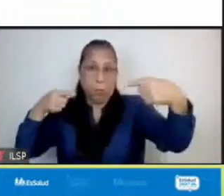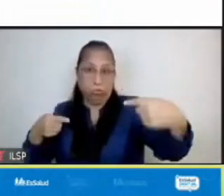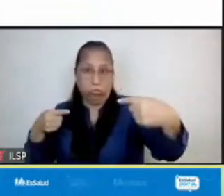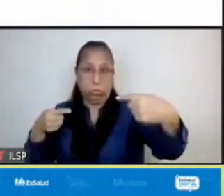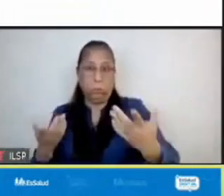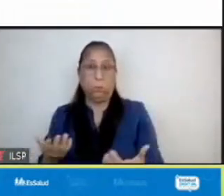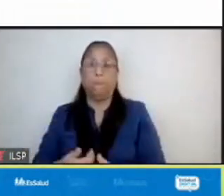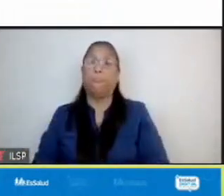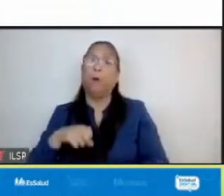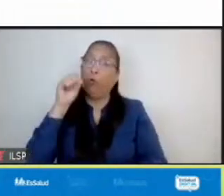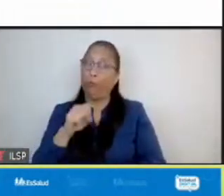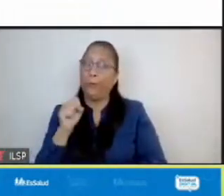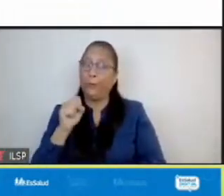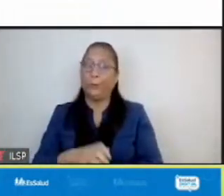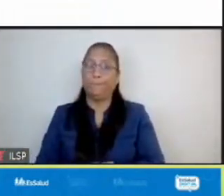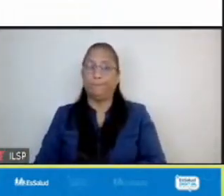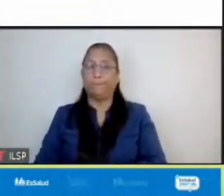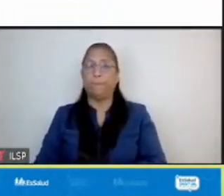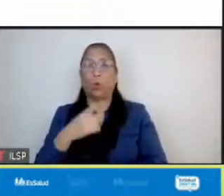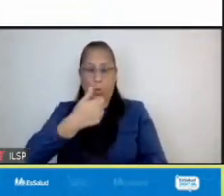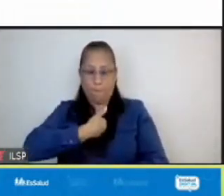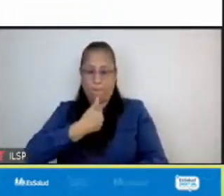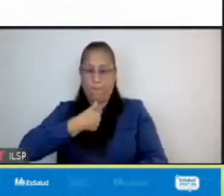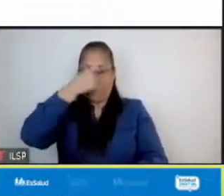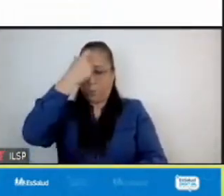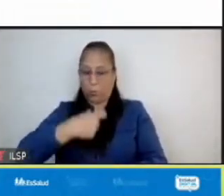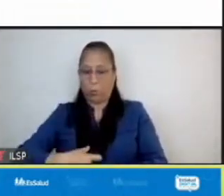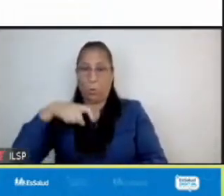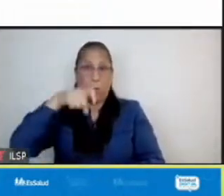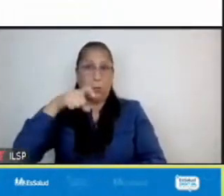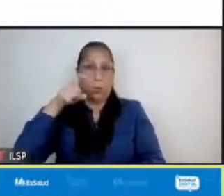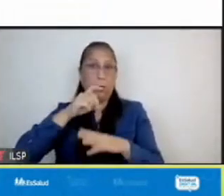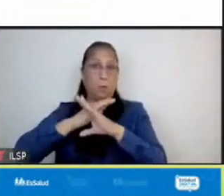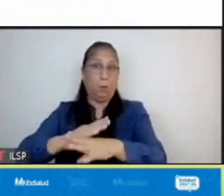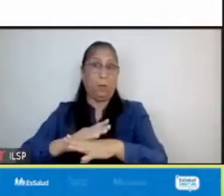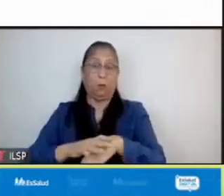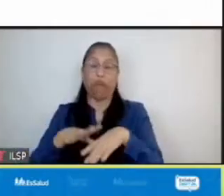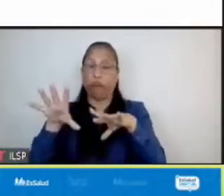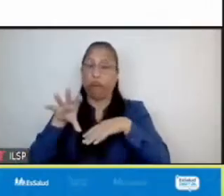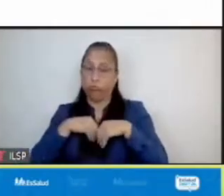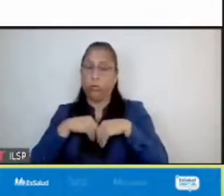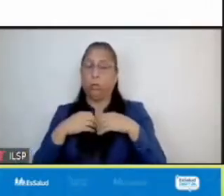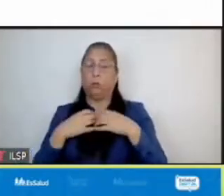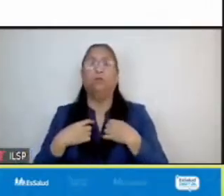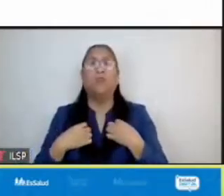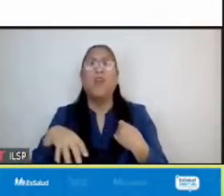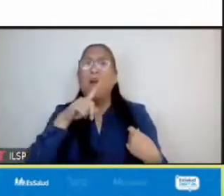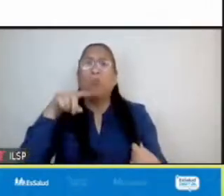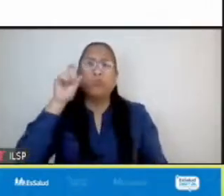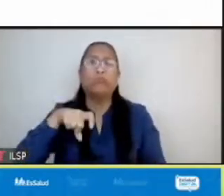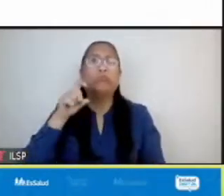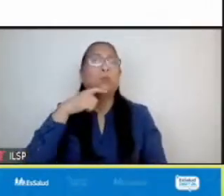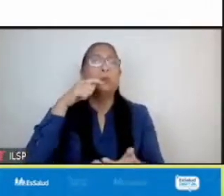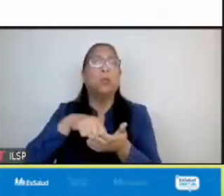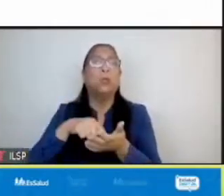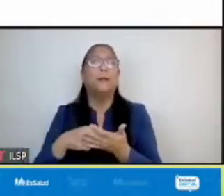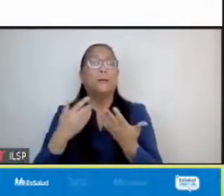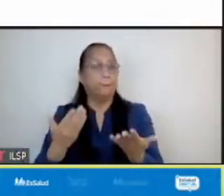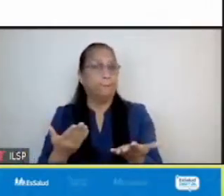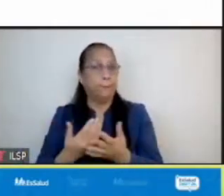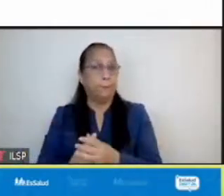Ahora sí, las medidas que uno para sí mismo tiene que realizar para evitar los contagios. Entonces, otra medida que también es, que yo creo que podría ser